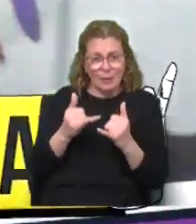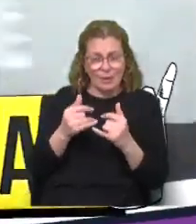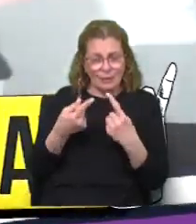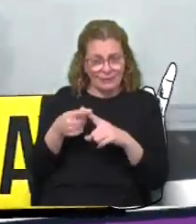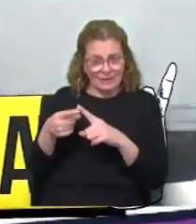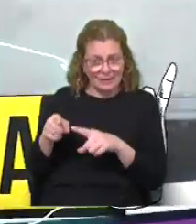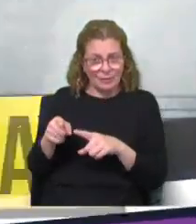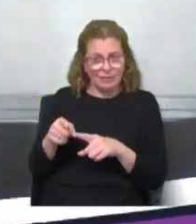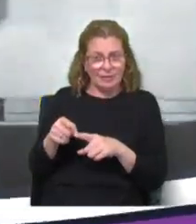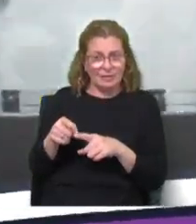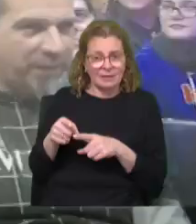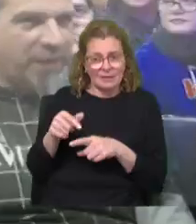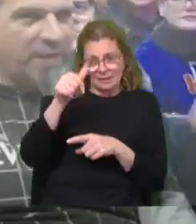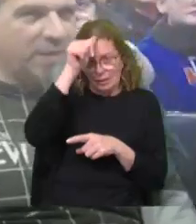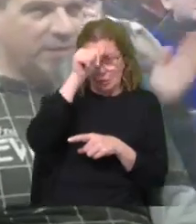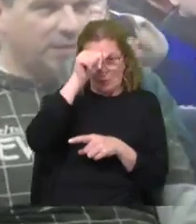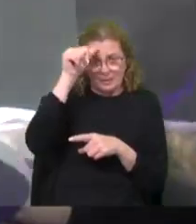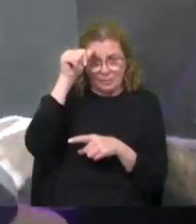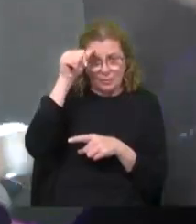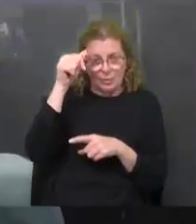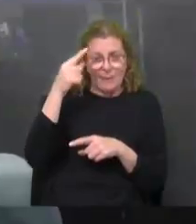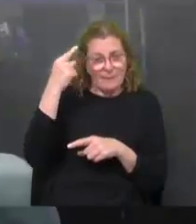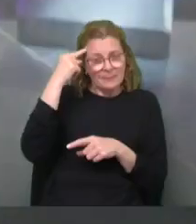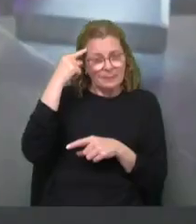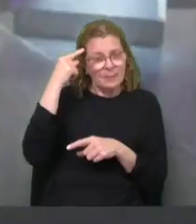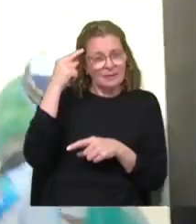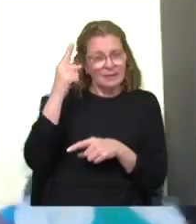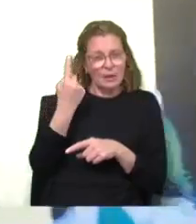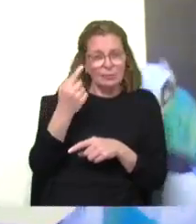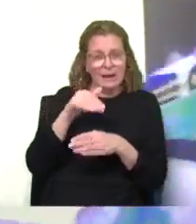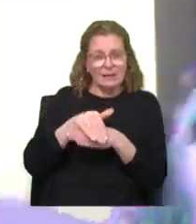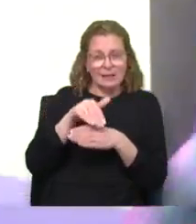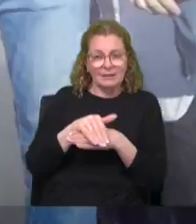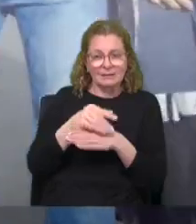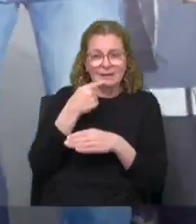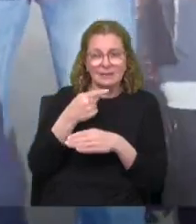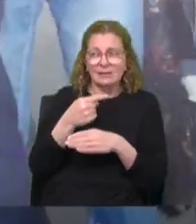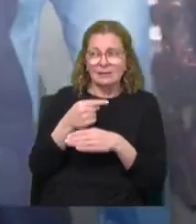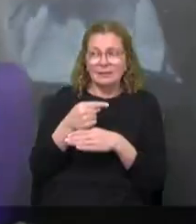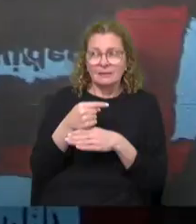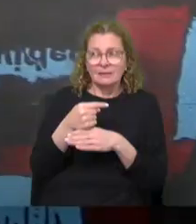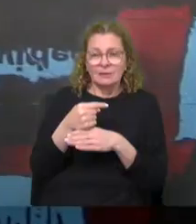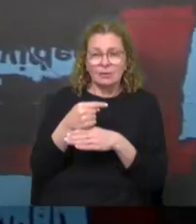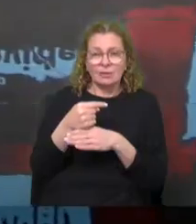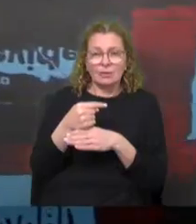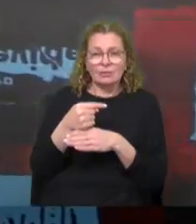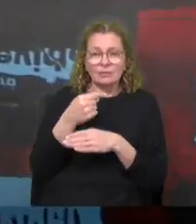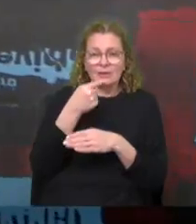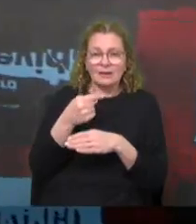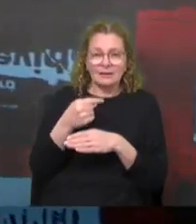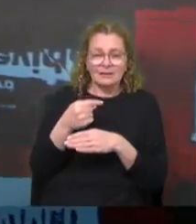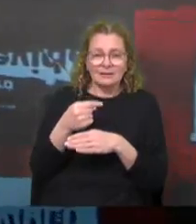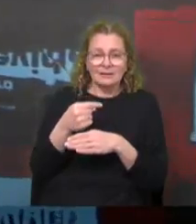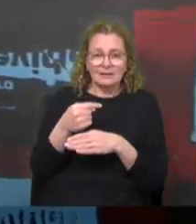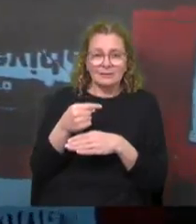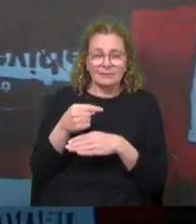cosas. Y el domingo creo que es a la 1 de la tarde. Hay que ver bien el programa con tiempo y eso siempre lo recomendamos para planificar un